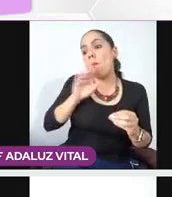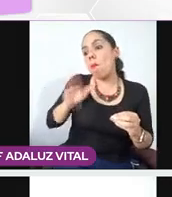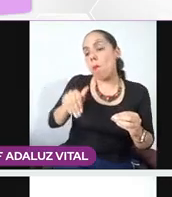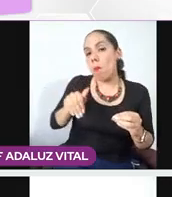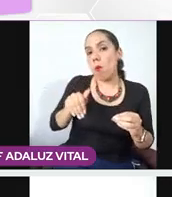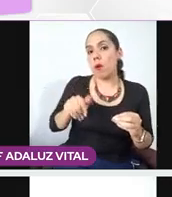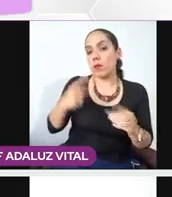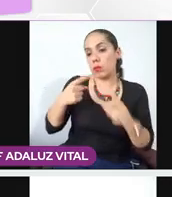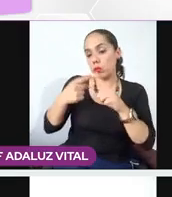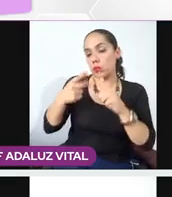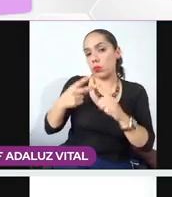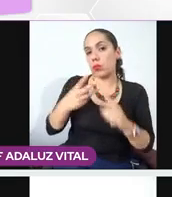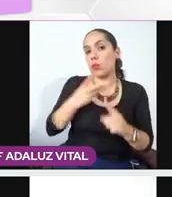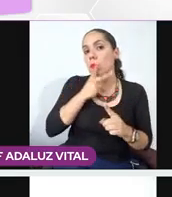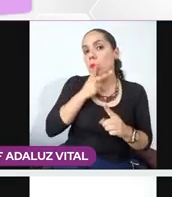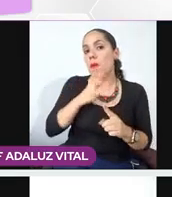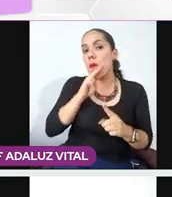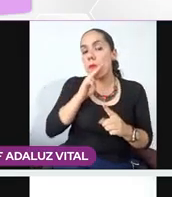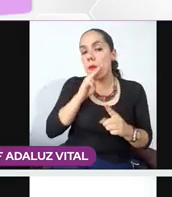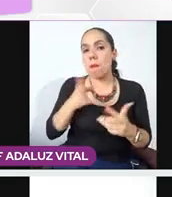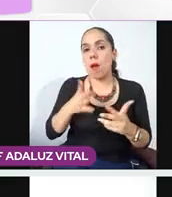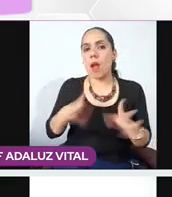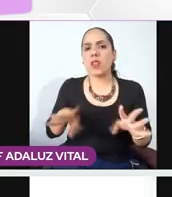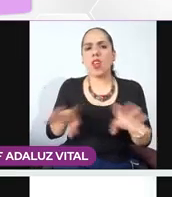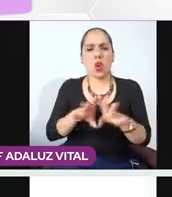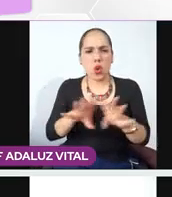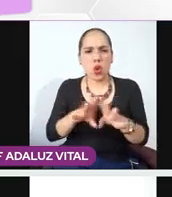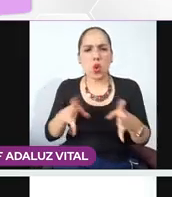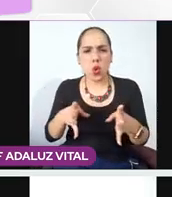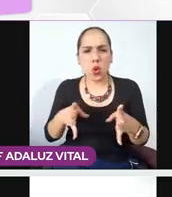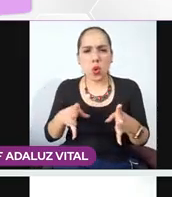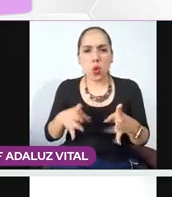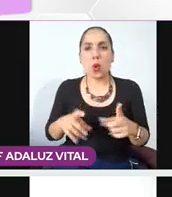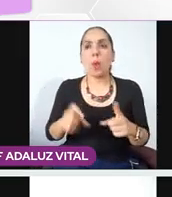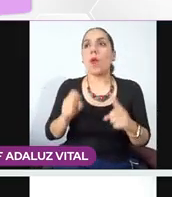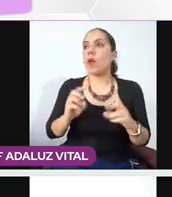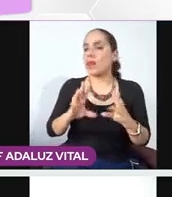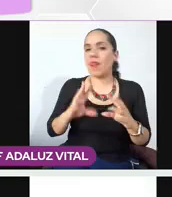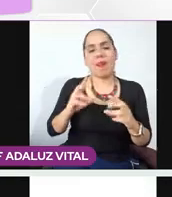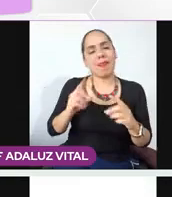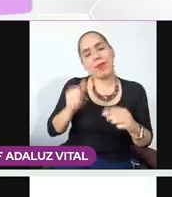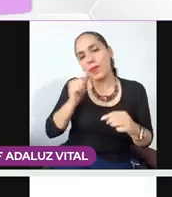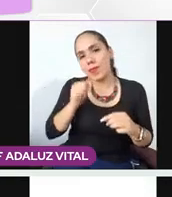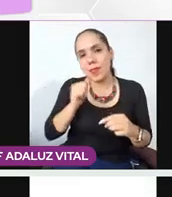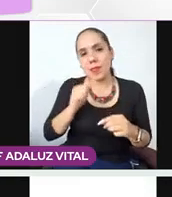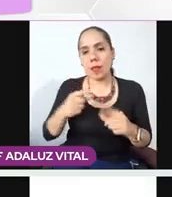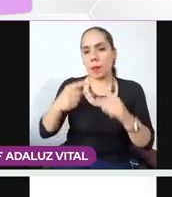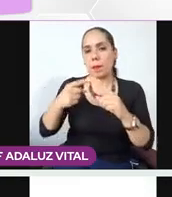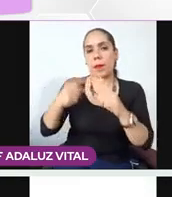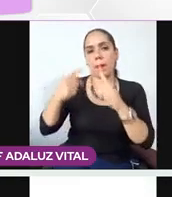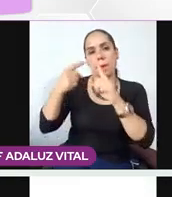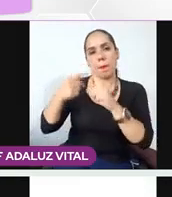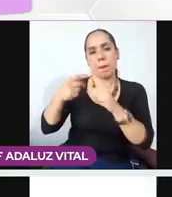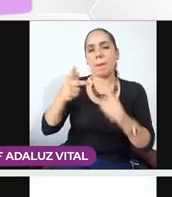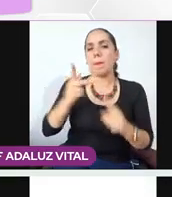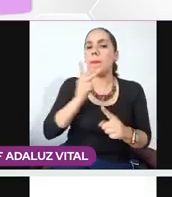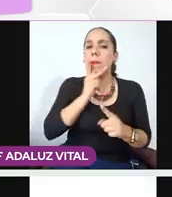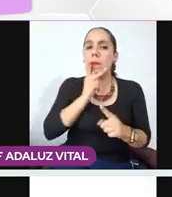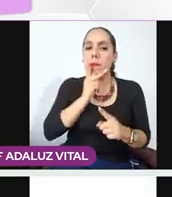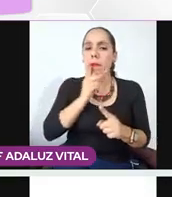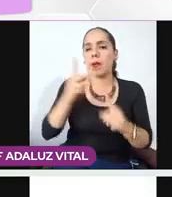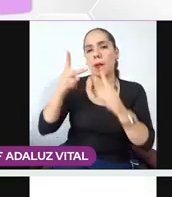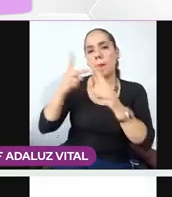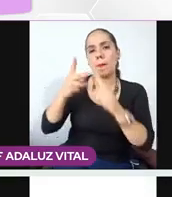compuestas por un progenitor, ¿no? Mamá, hijos, papá e hijos. Eso es lo que lo hace familia monoparental.